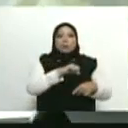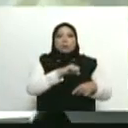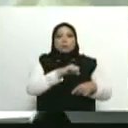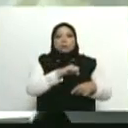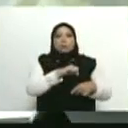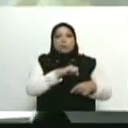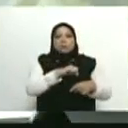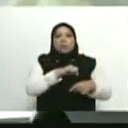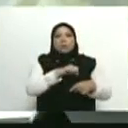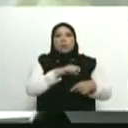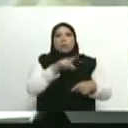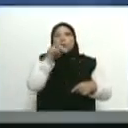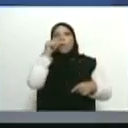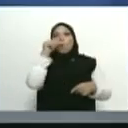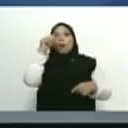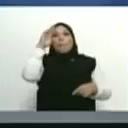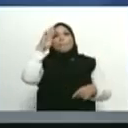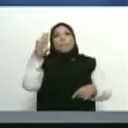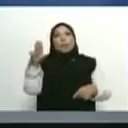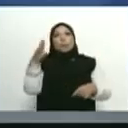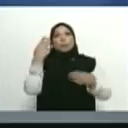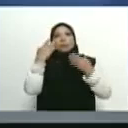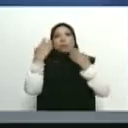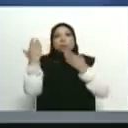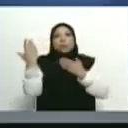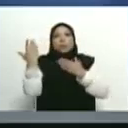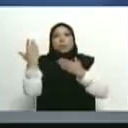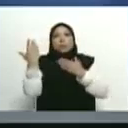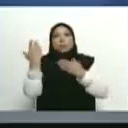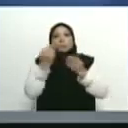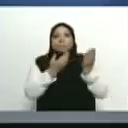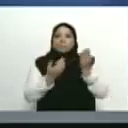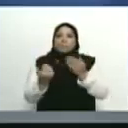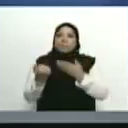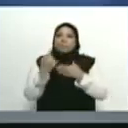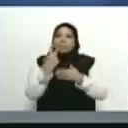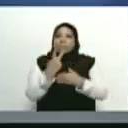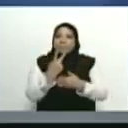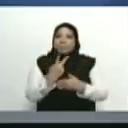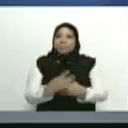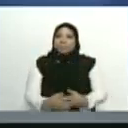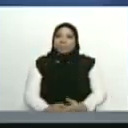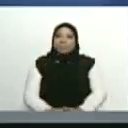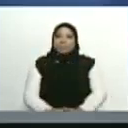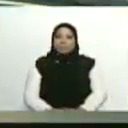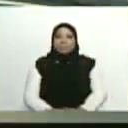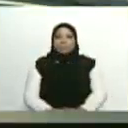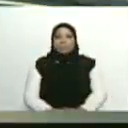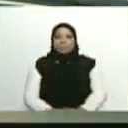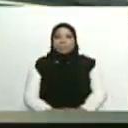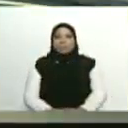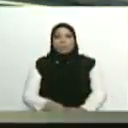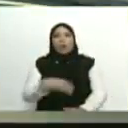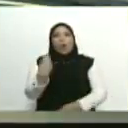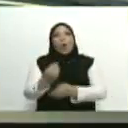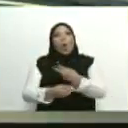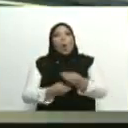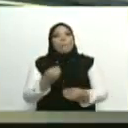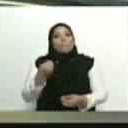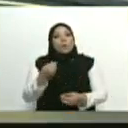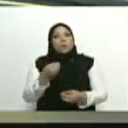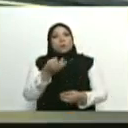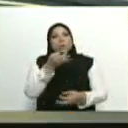el vicealmirante Jesús Martín Acevedo. Bienvenido. ¿Cómo se explica esa unión